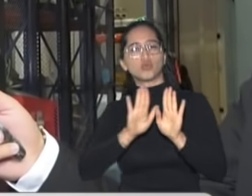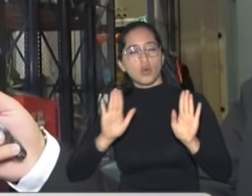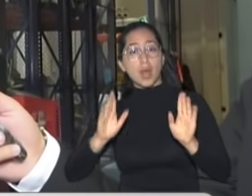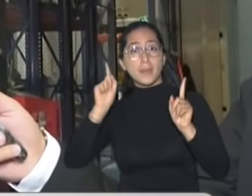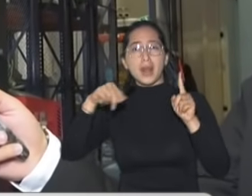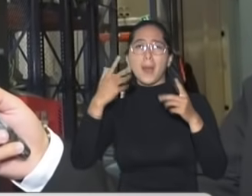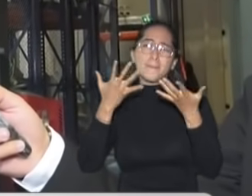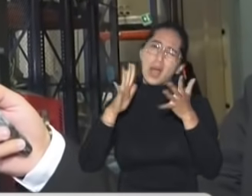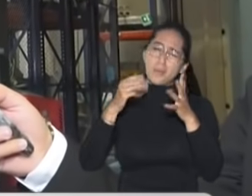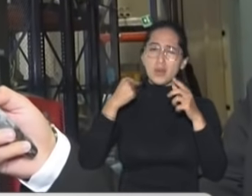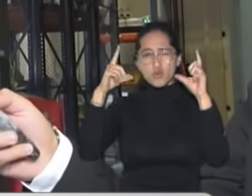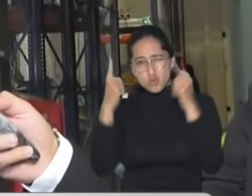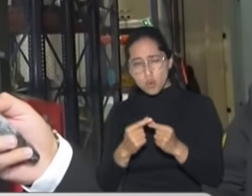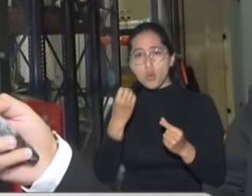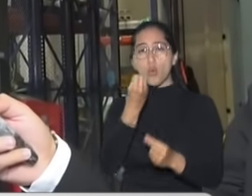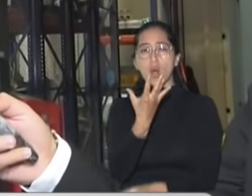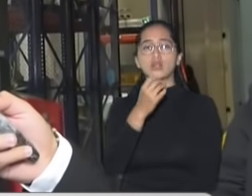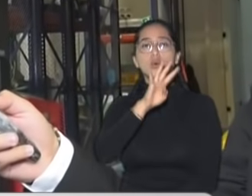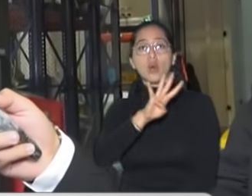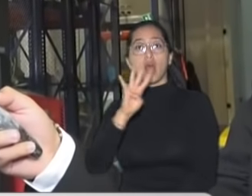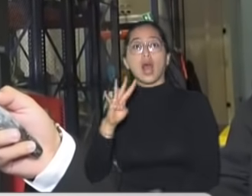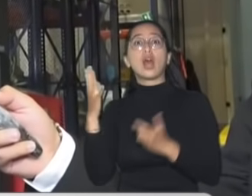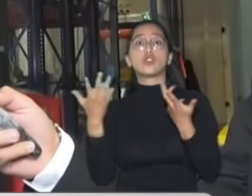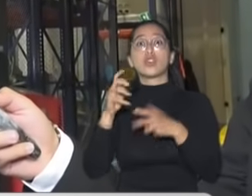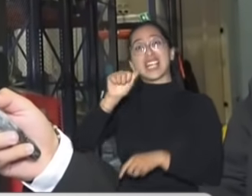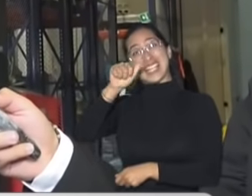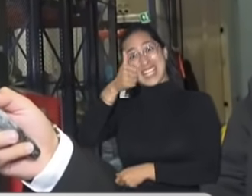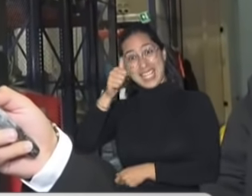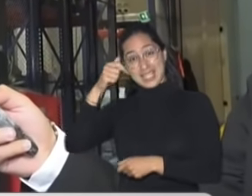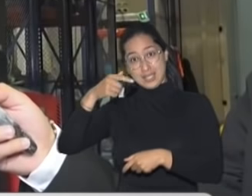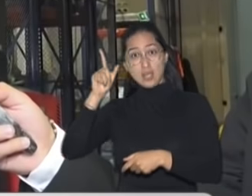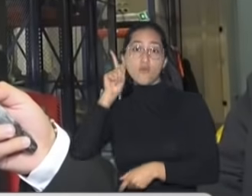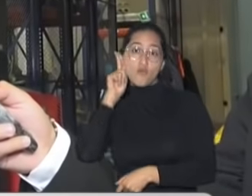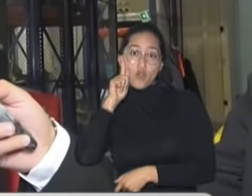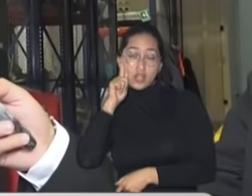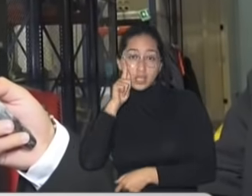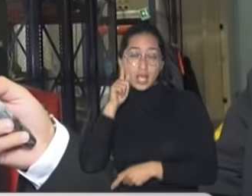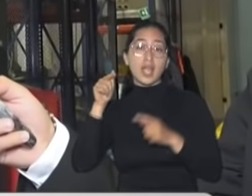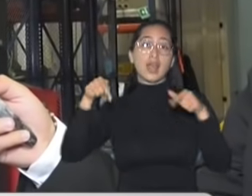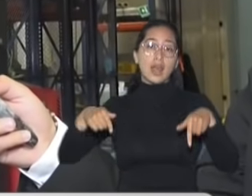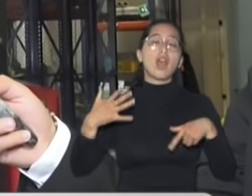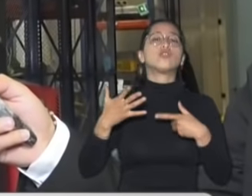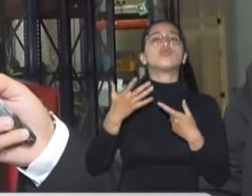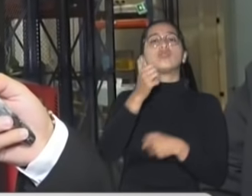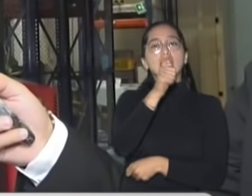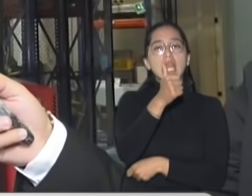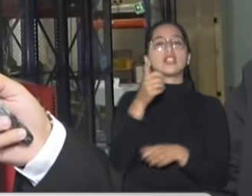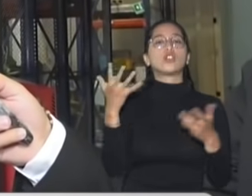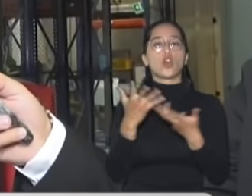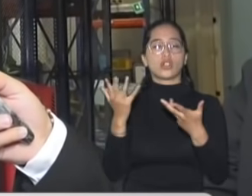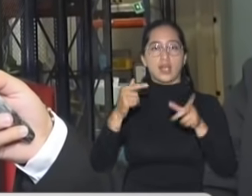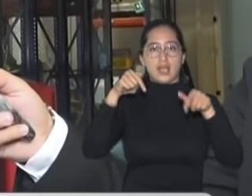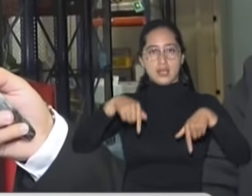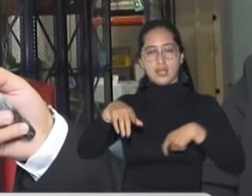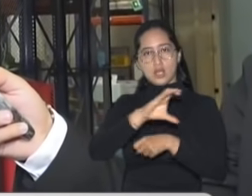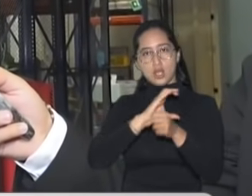total serán 44, 10 que quedarán en la Zona Franca, 10 que quedarán en la ciudad de Bogotá y otros que se distribuirán entre Cali,